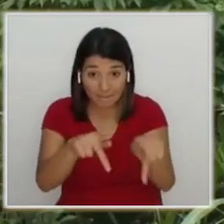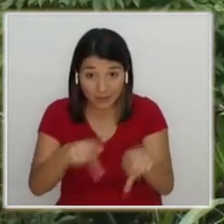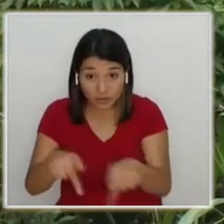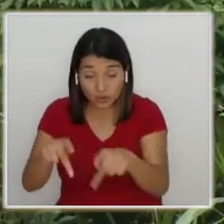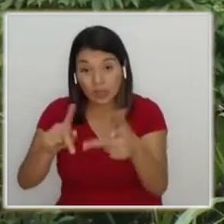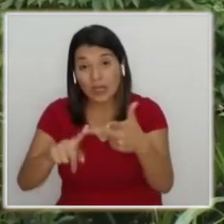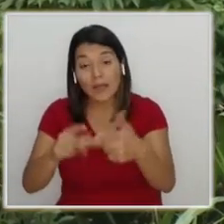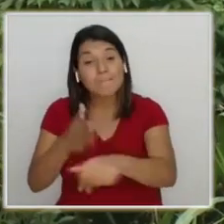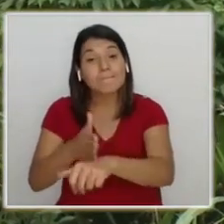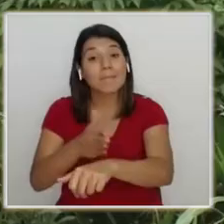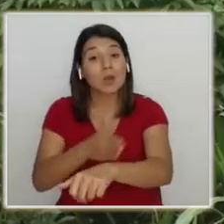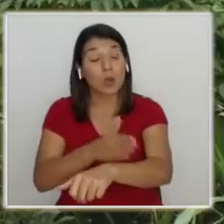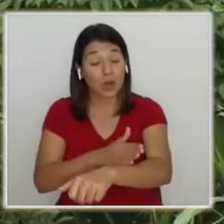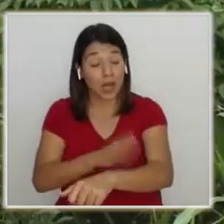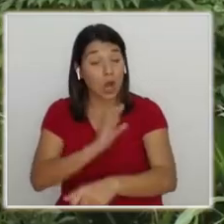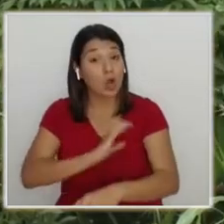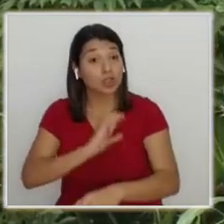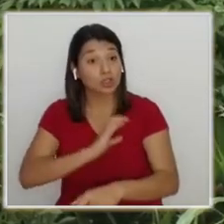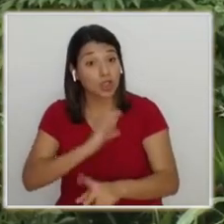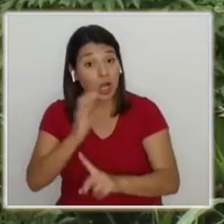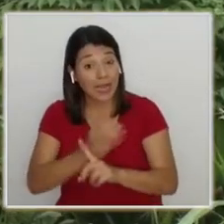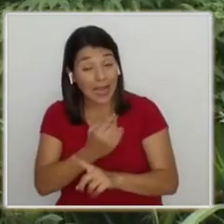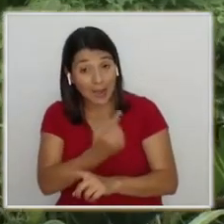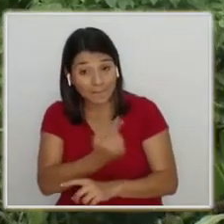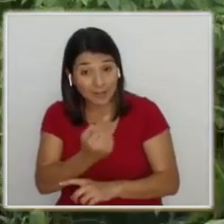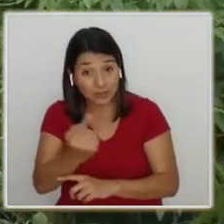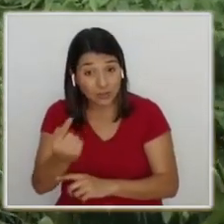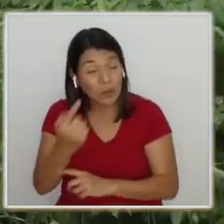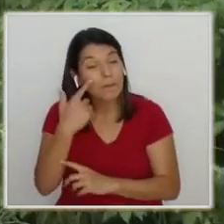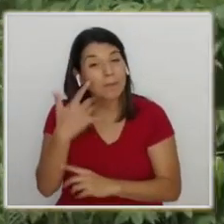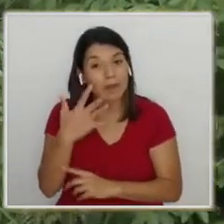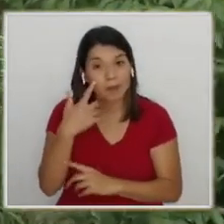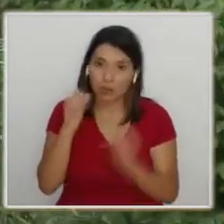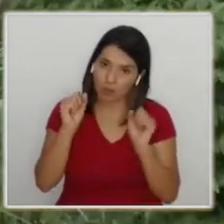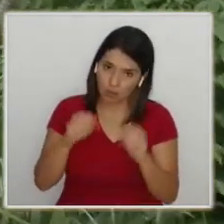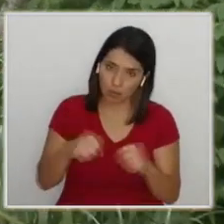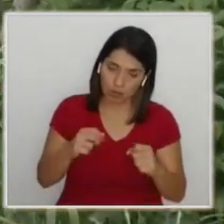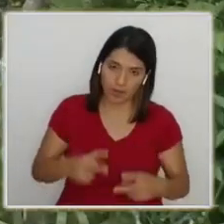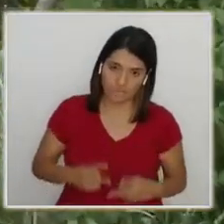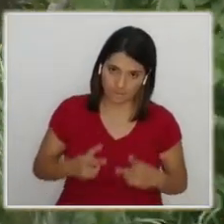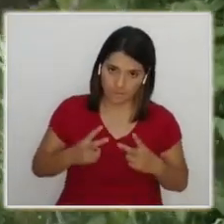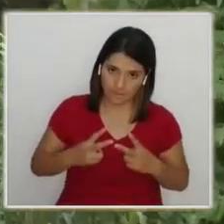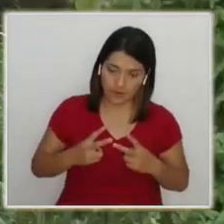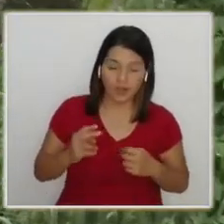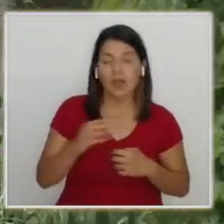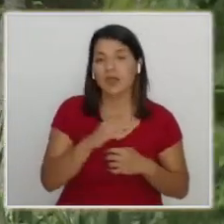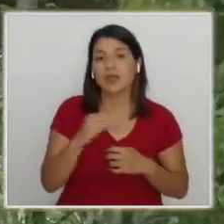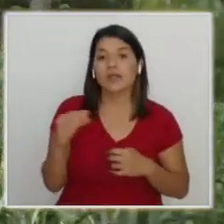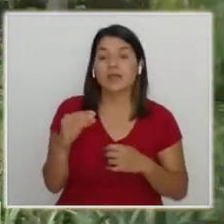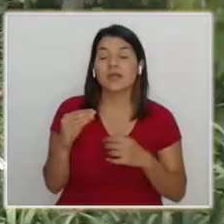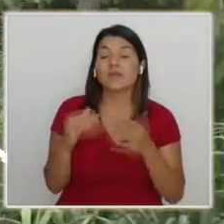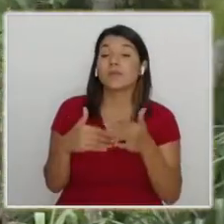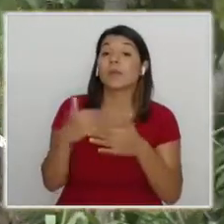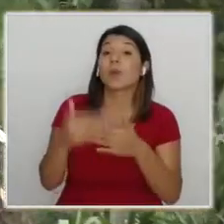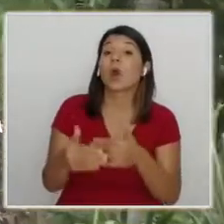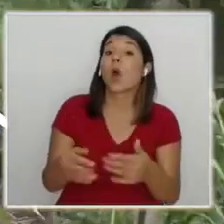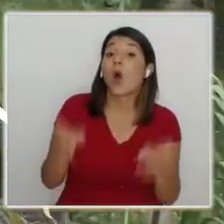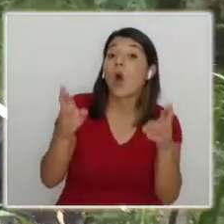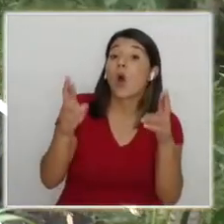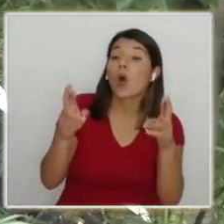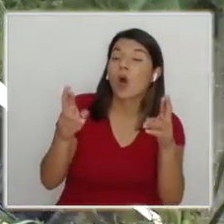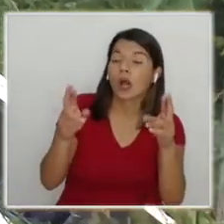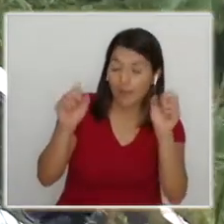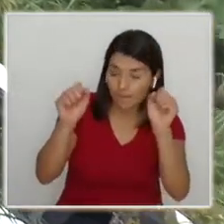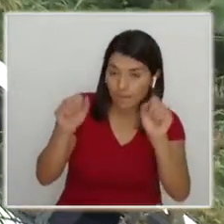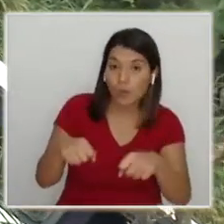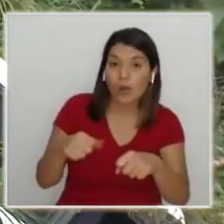condiciones para que esta persona pueda primero sobrevivir y luego ojalá que pueda tener su